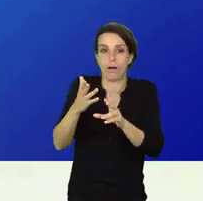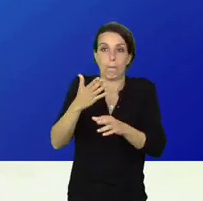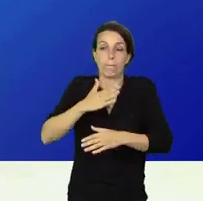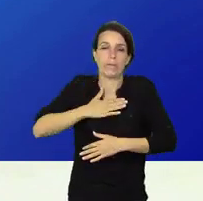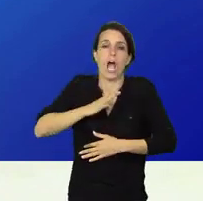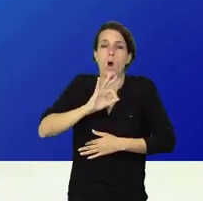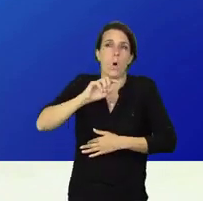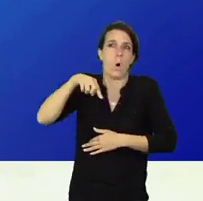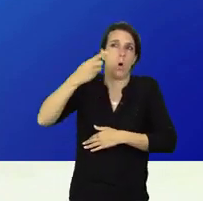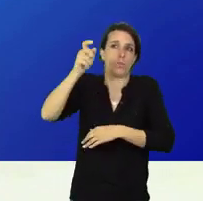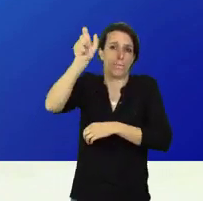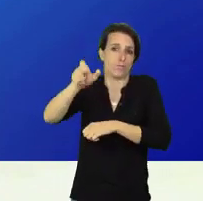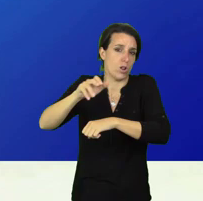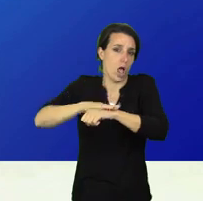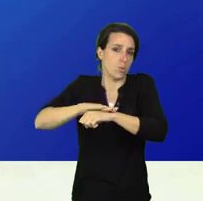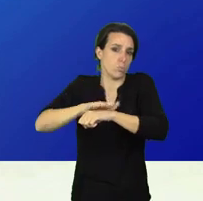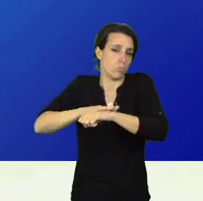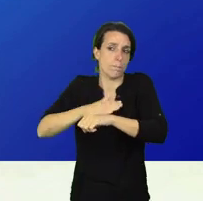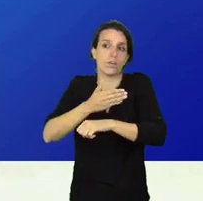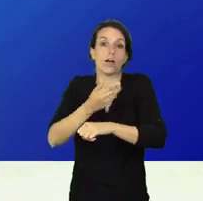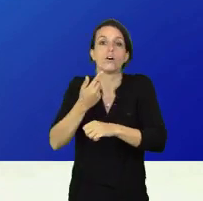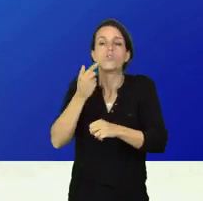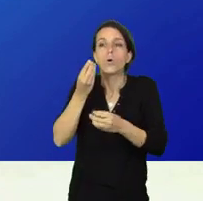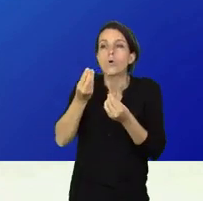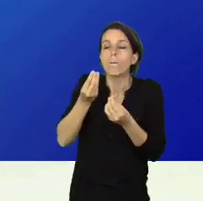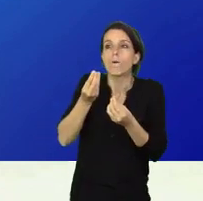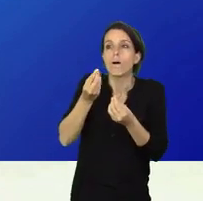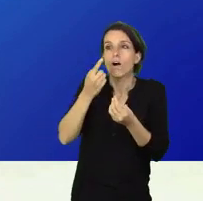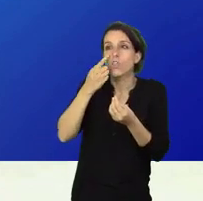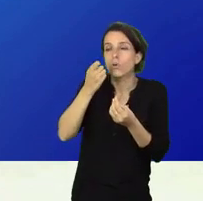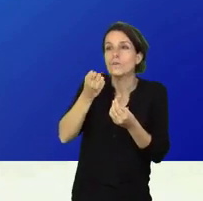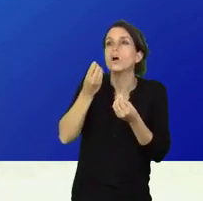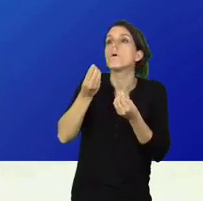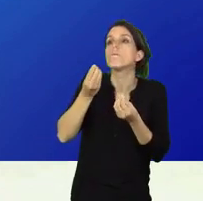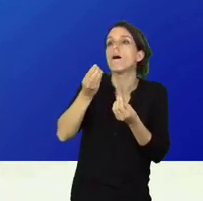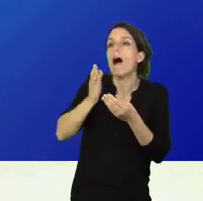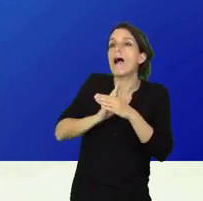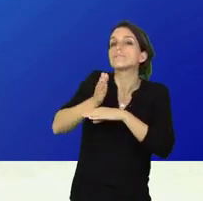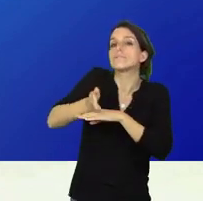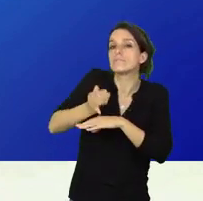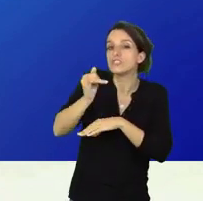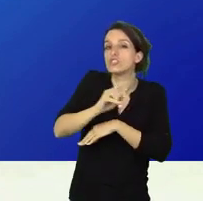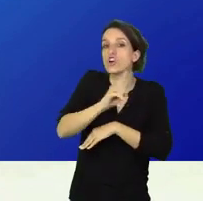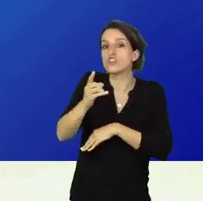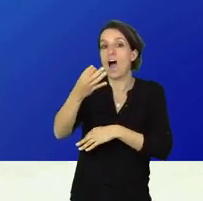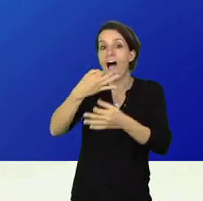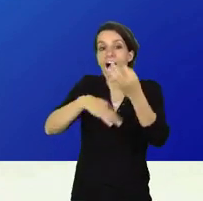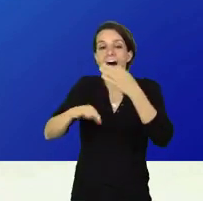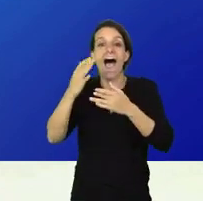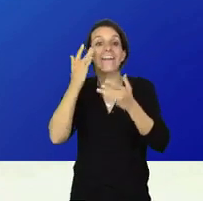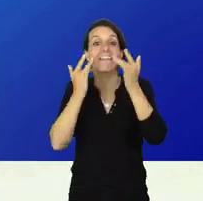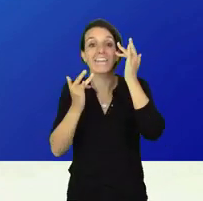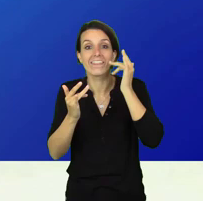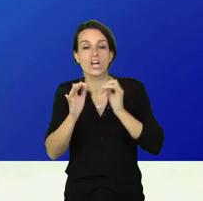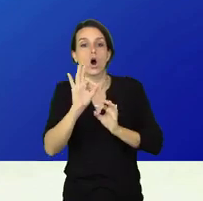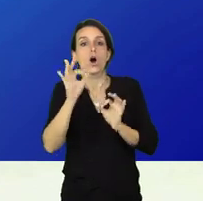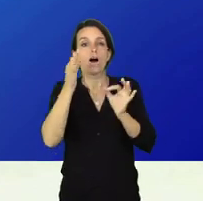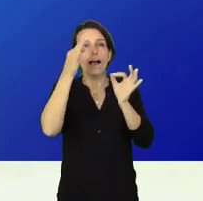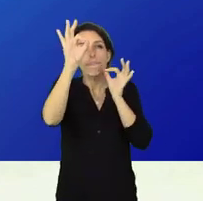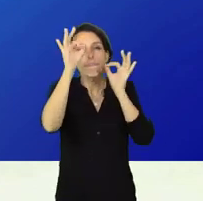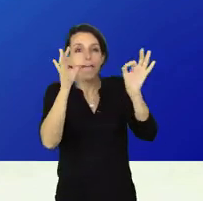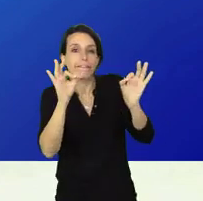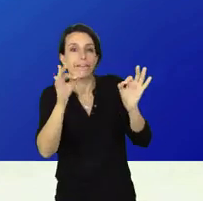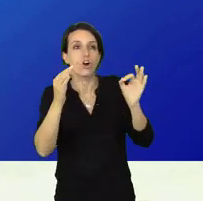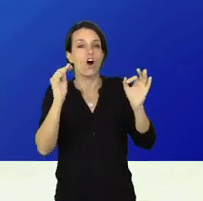artística en este caso, que es mía o es de otro, y cómo de alguna forma la accesibilidad impacta en eso, desde lo artístico, desde